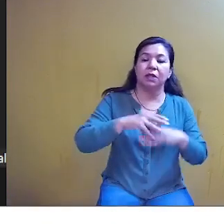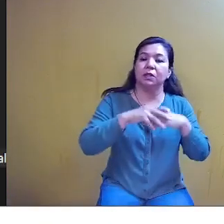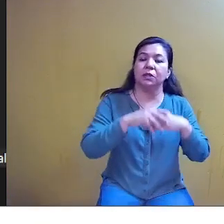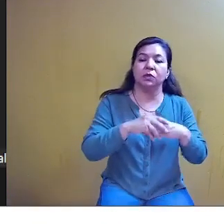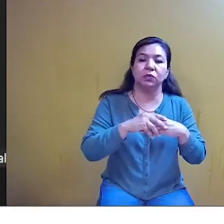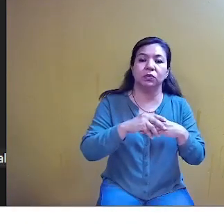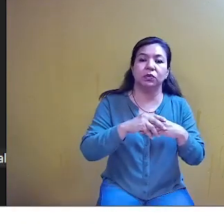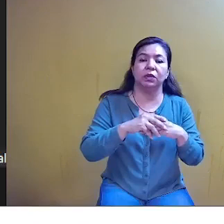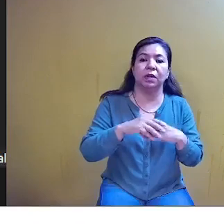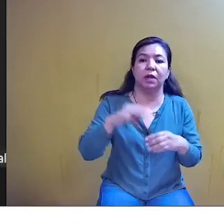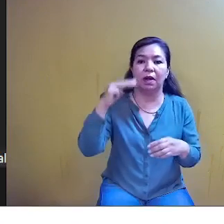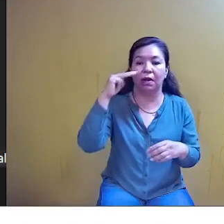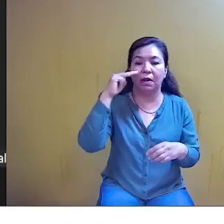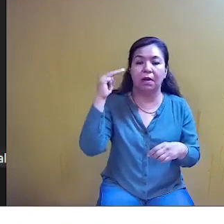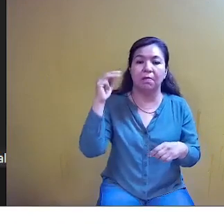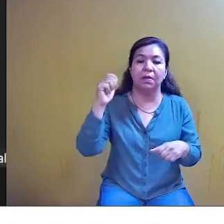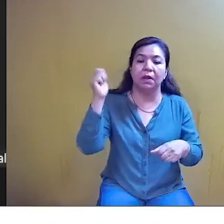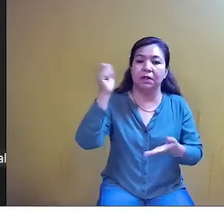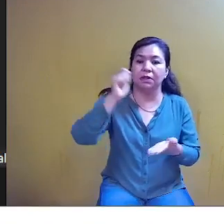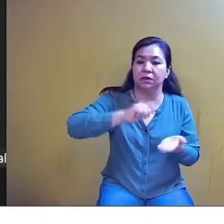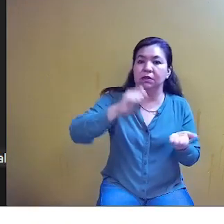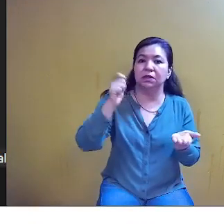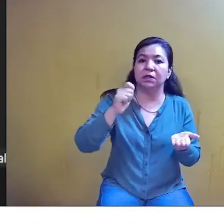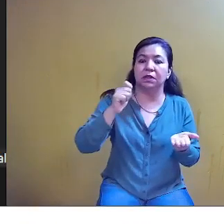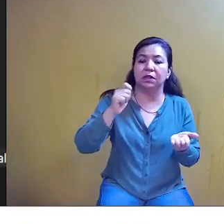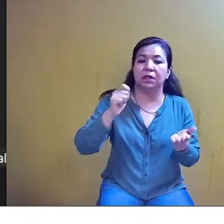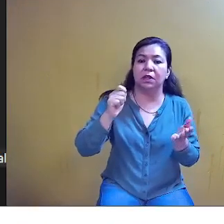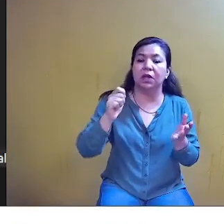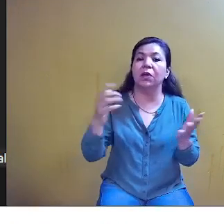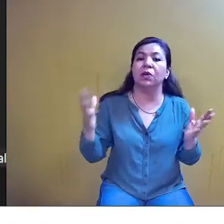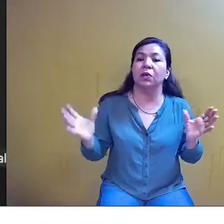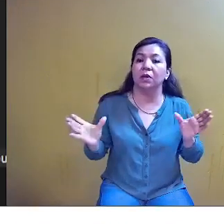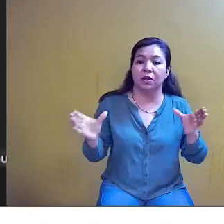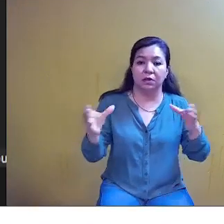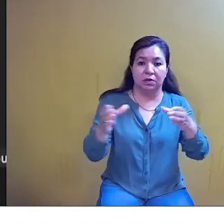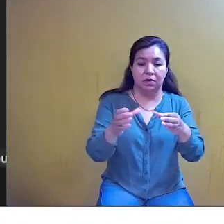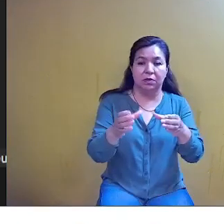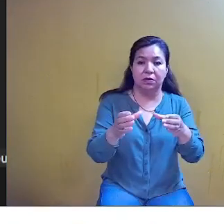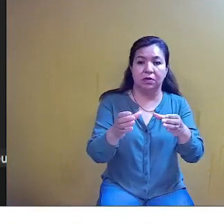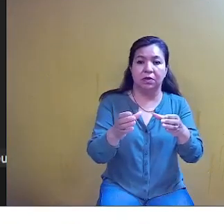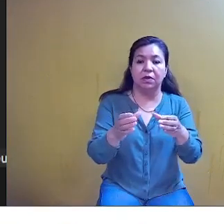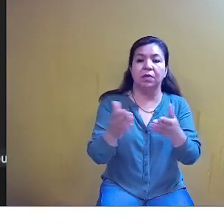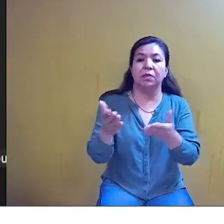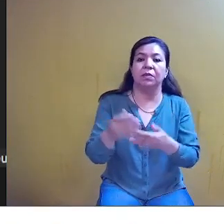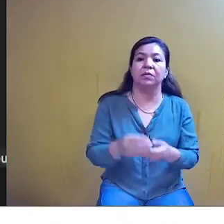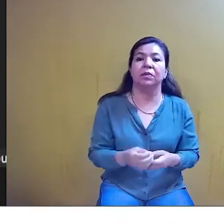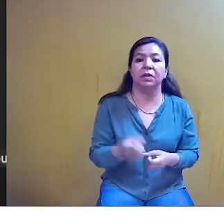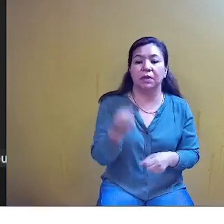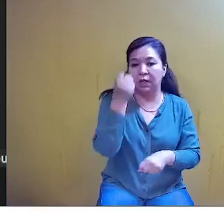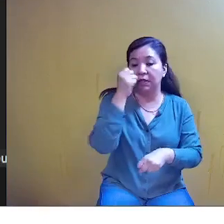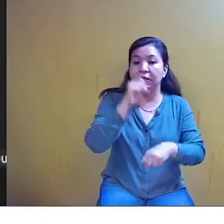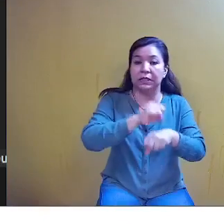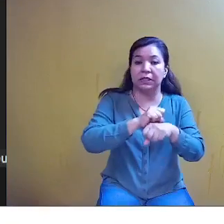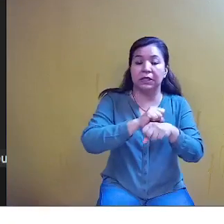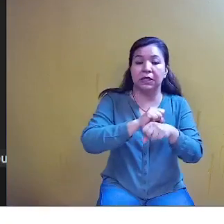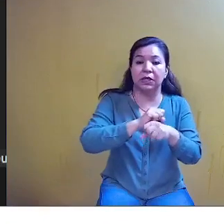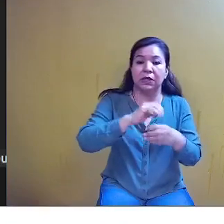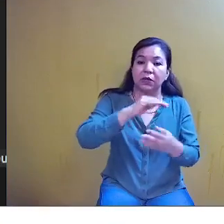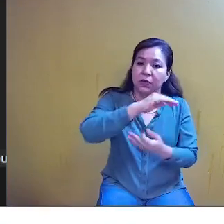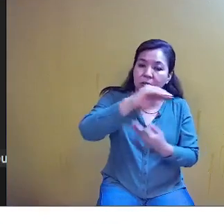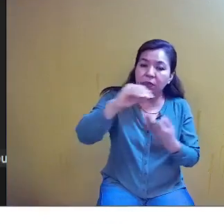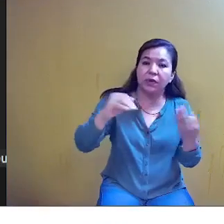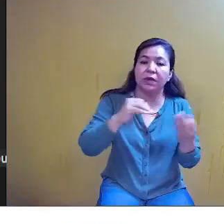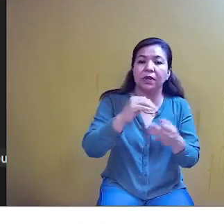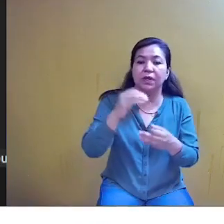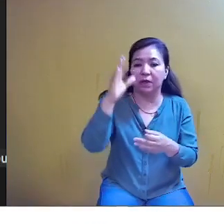la magistrada y al magistrado integrantes de este pleno, así como al secretario general de